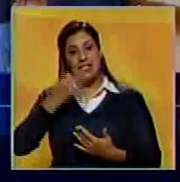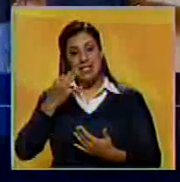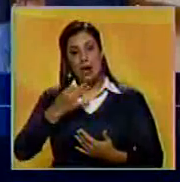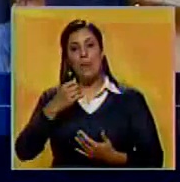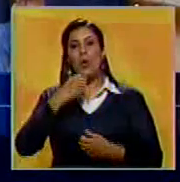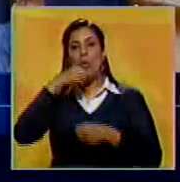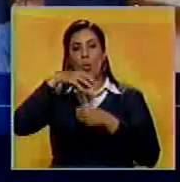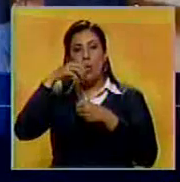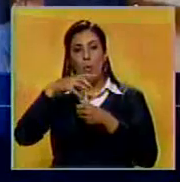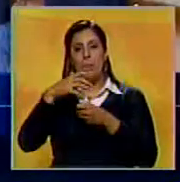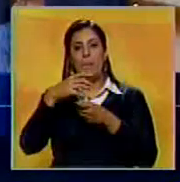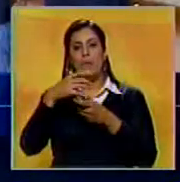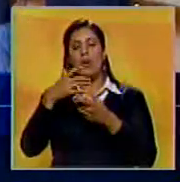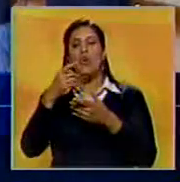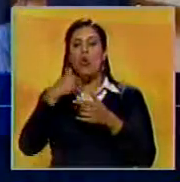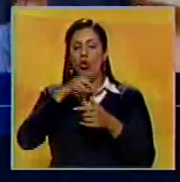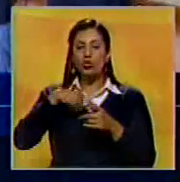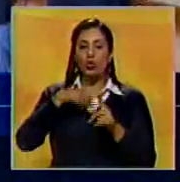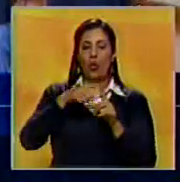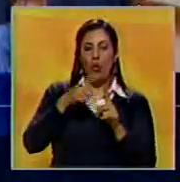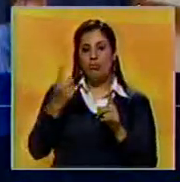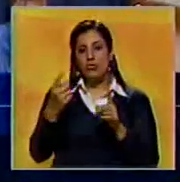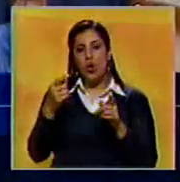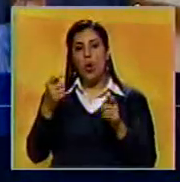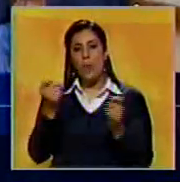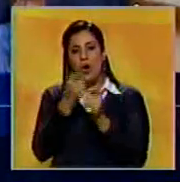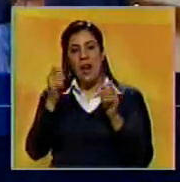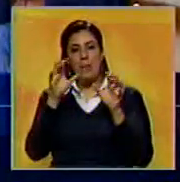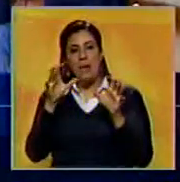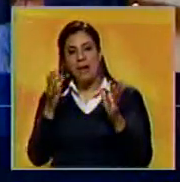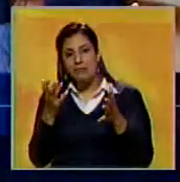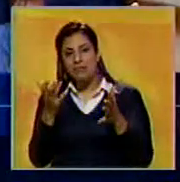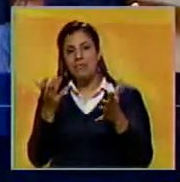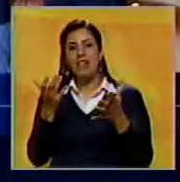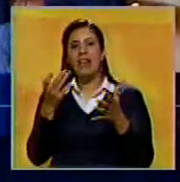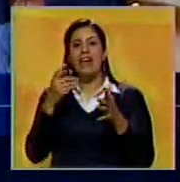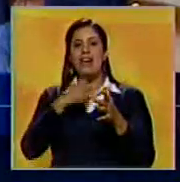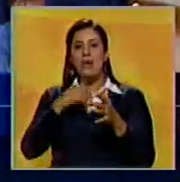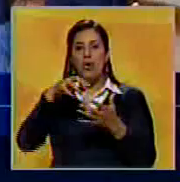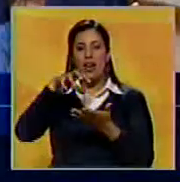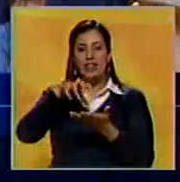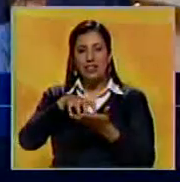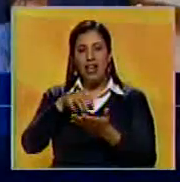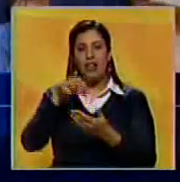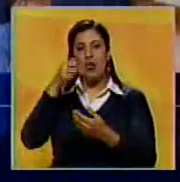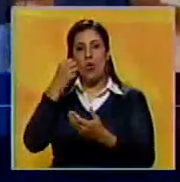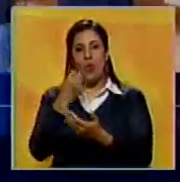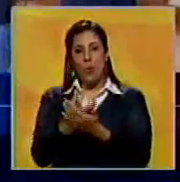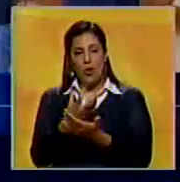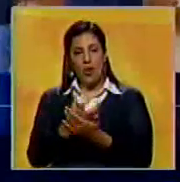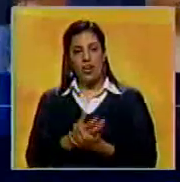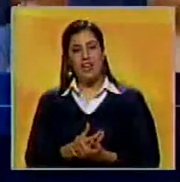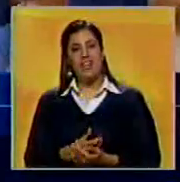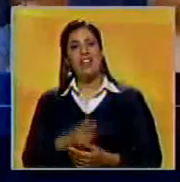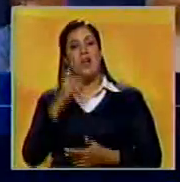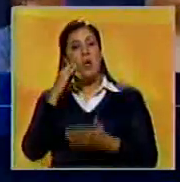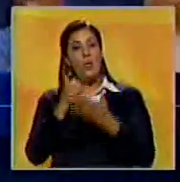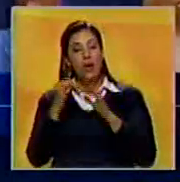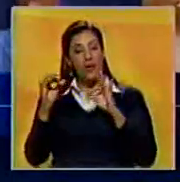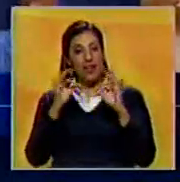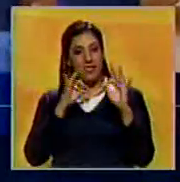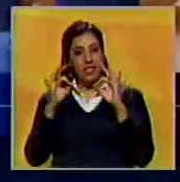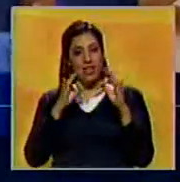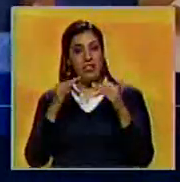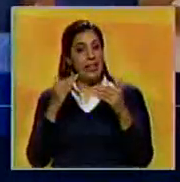sido locutor. Uno que otro programa animándolo en mi estado, Monagas. ¿Prueba de talento